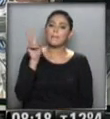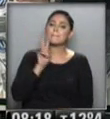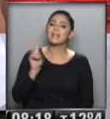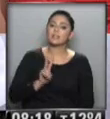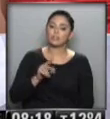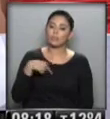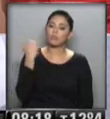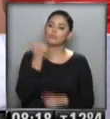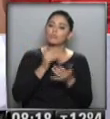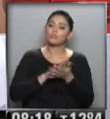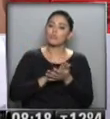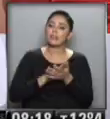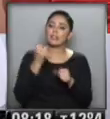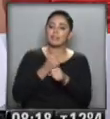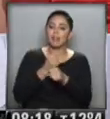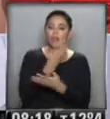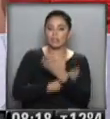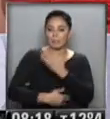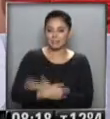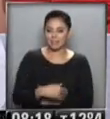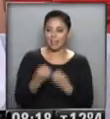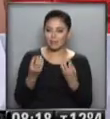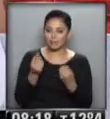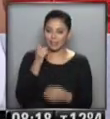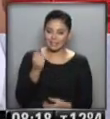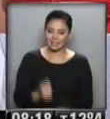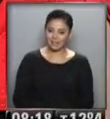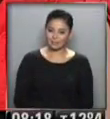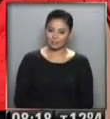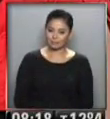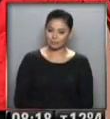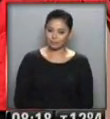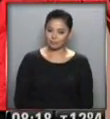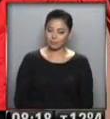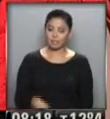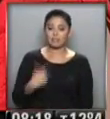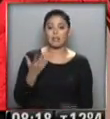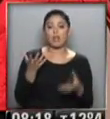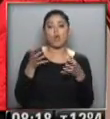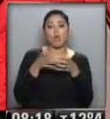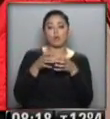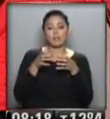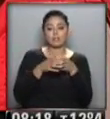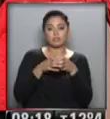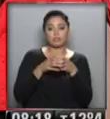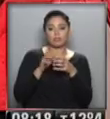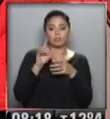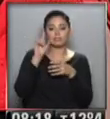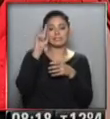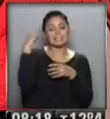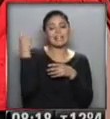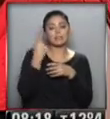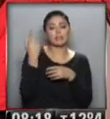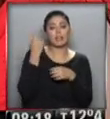de empleo y discapacidad vendidas buen día tal roberto patricia porque según la organización internacional del trabajo hay